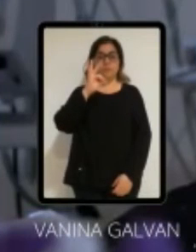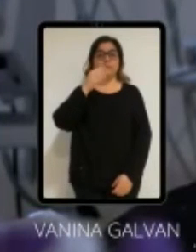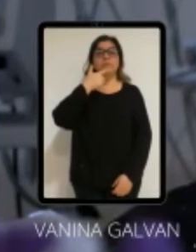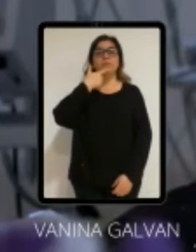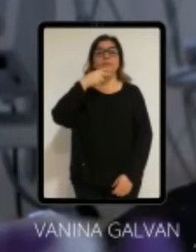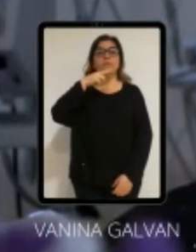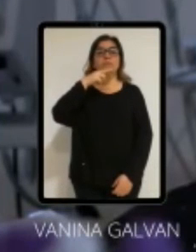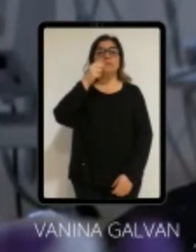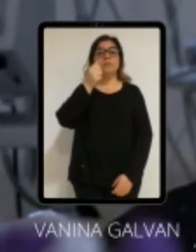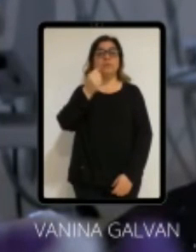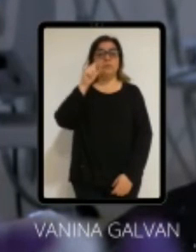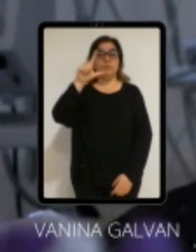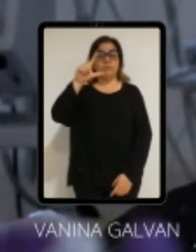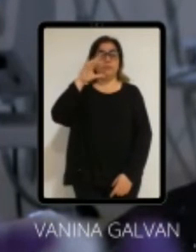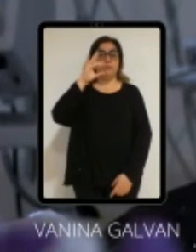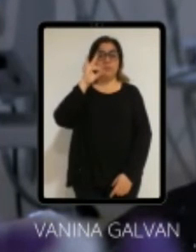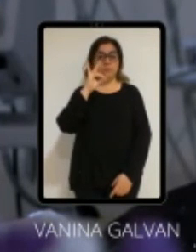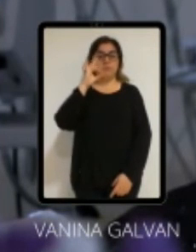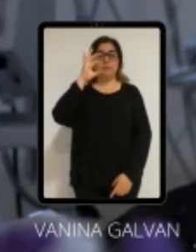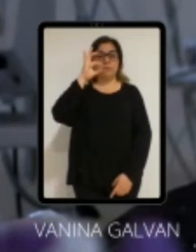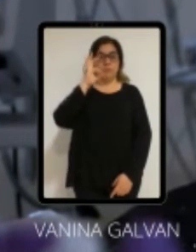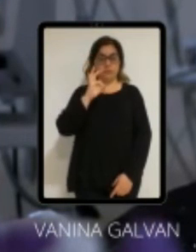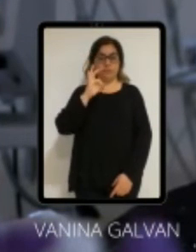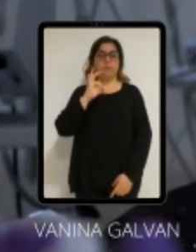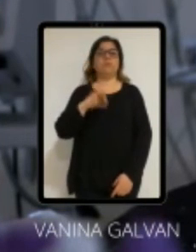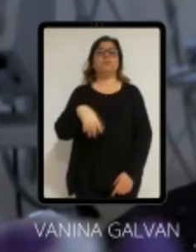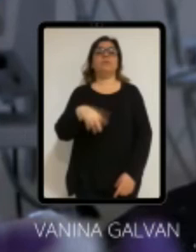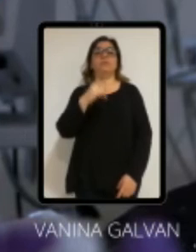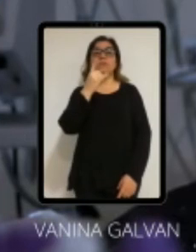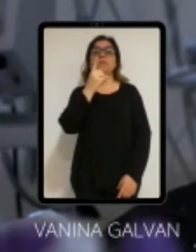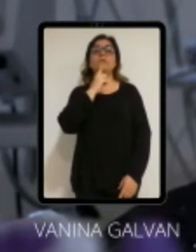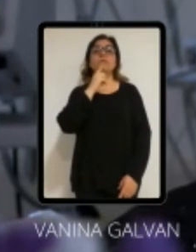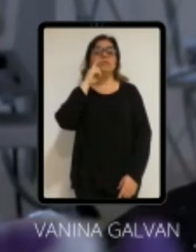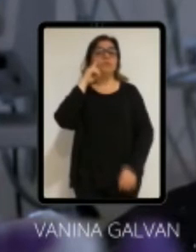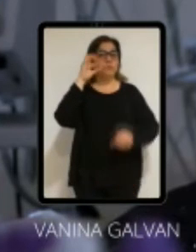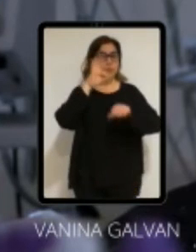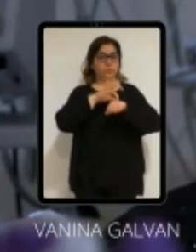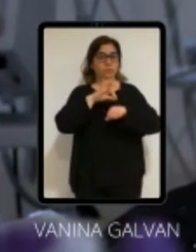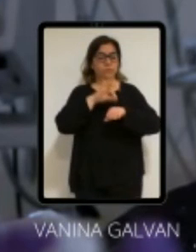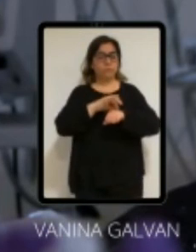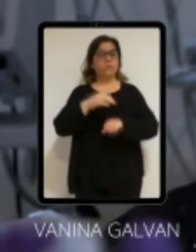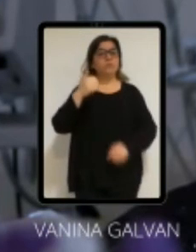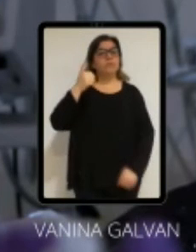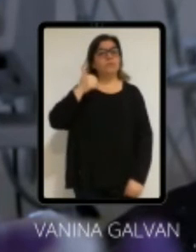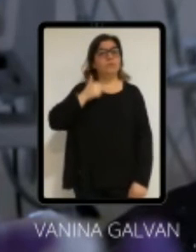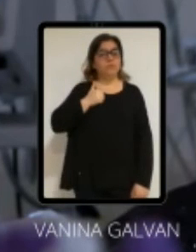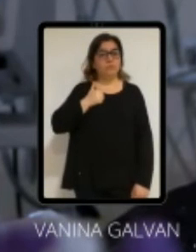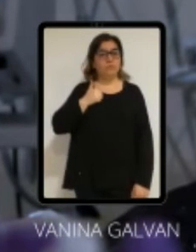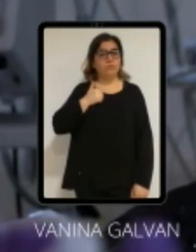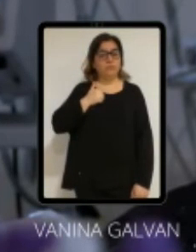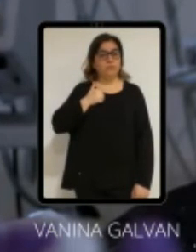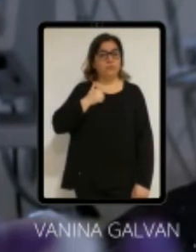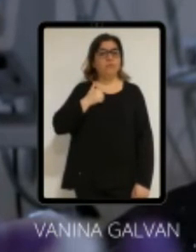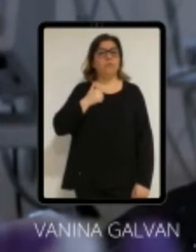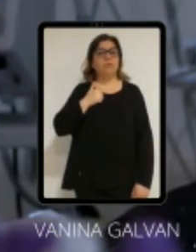médico intensivista. En Río Gallegos, la terapia donde trabajo agregó más camas y más recursos materiales para poder afrontar la internación